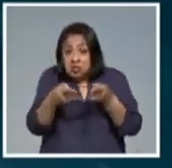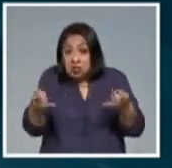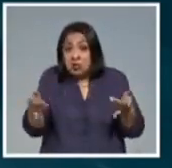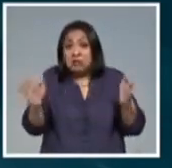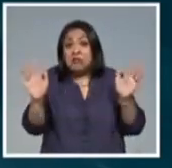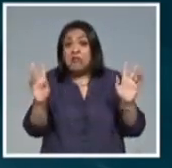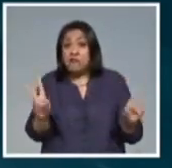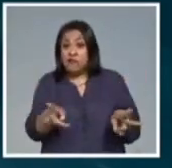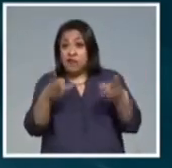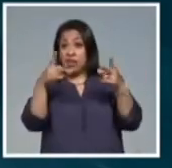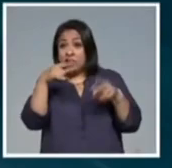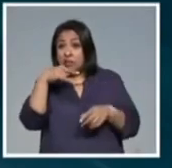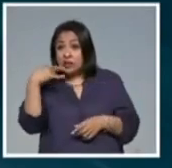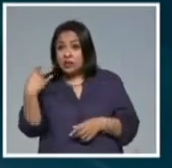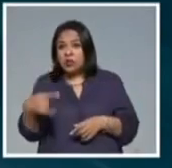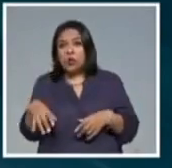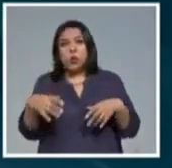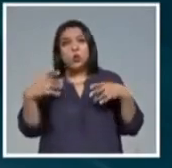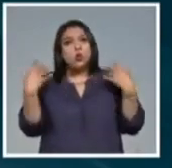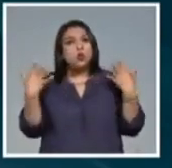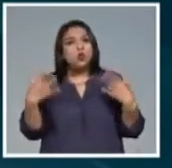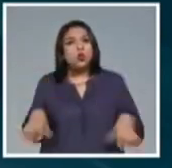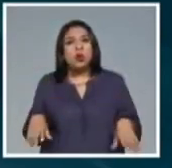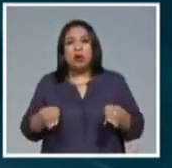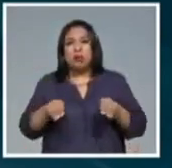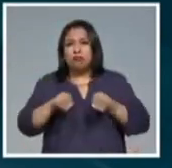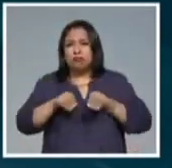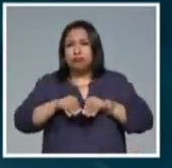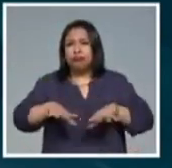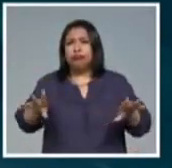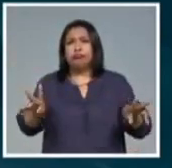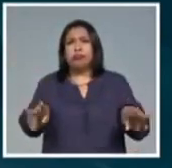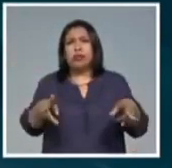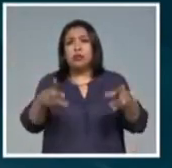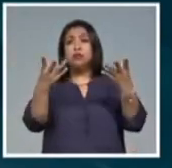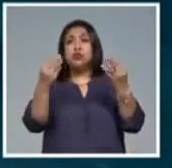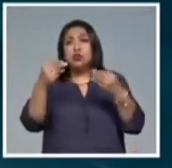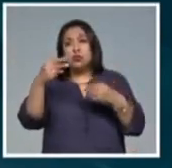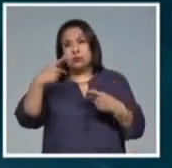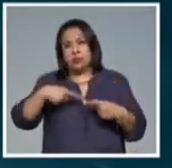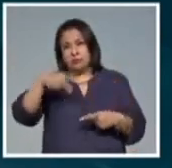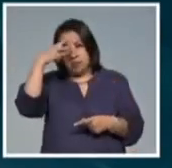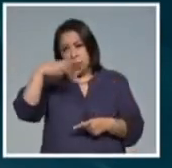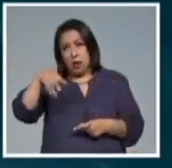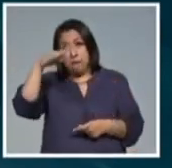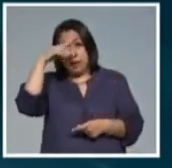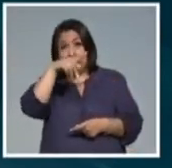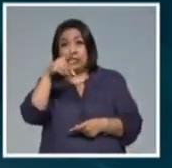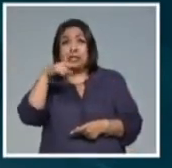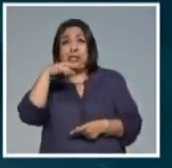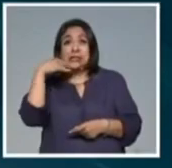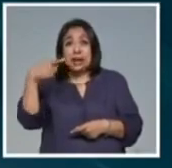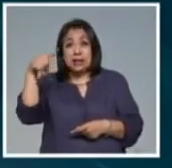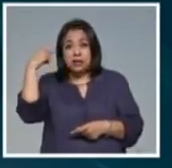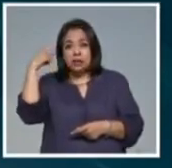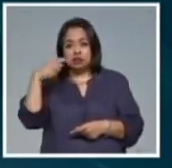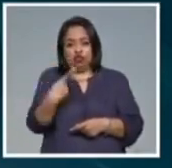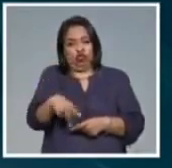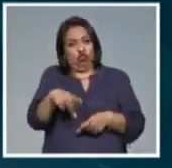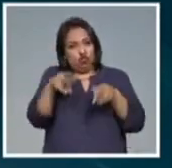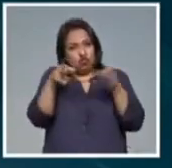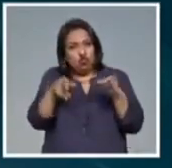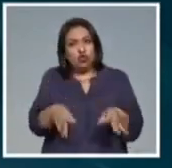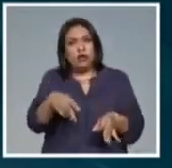la venta de la salsa ha llegado a ser tan avasalladora que ahora muchos mexicanos piensan que la salsa Tabasco es patrimonio nuestro y